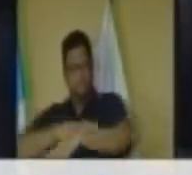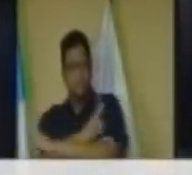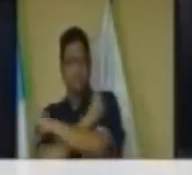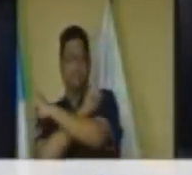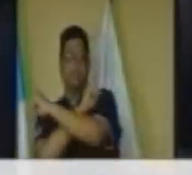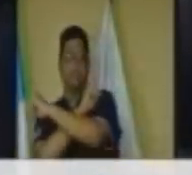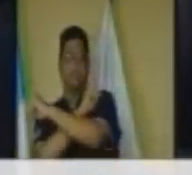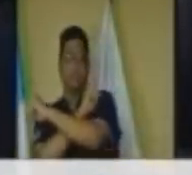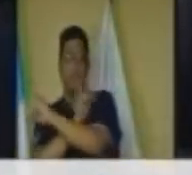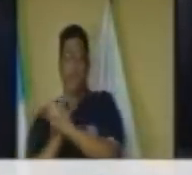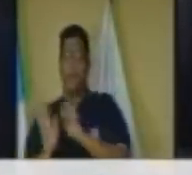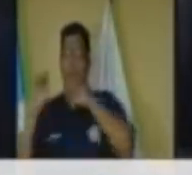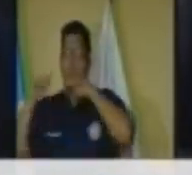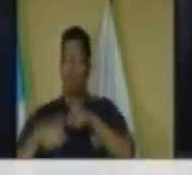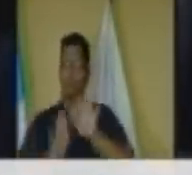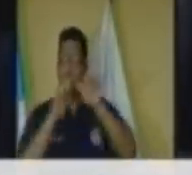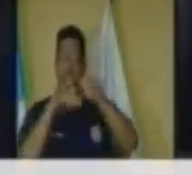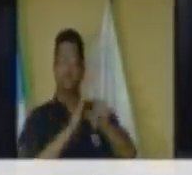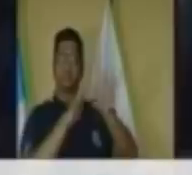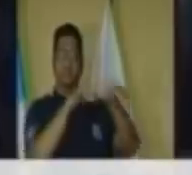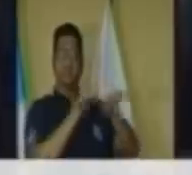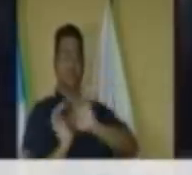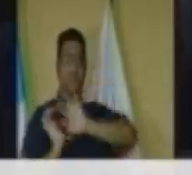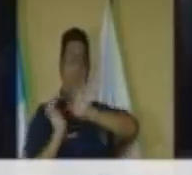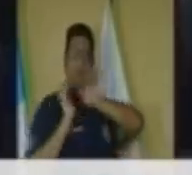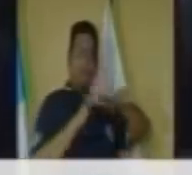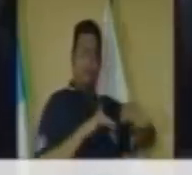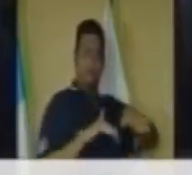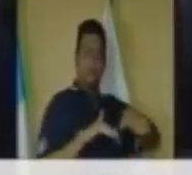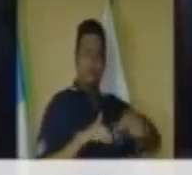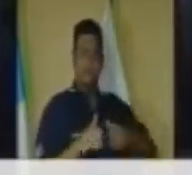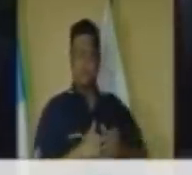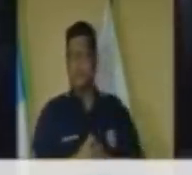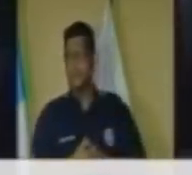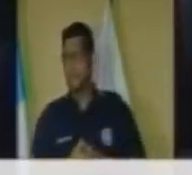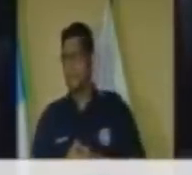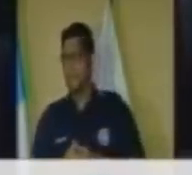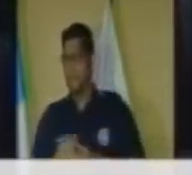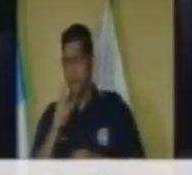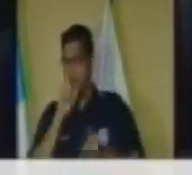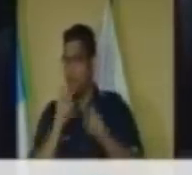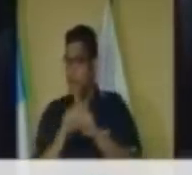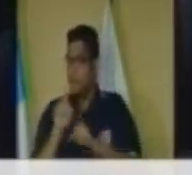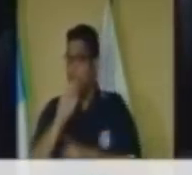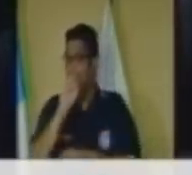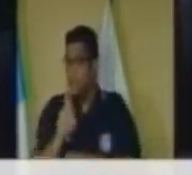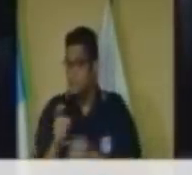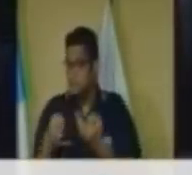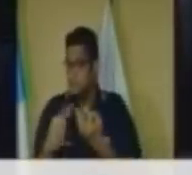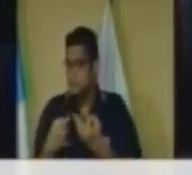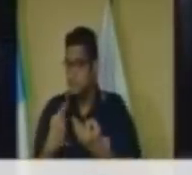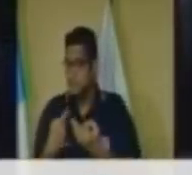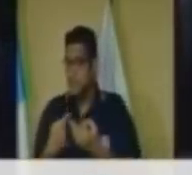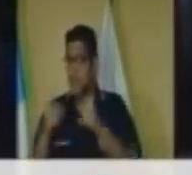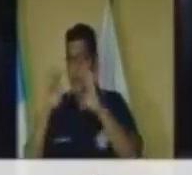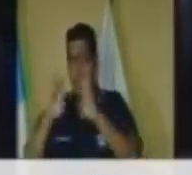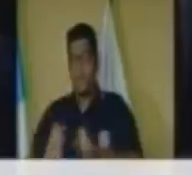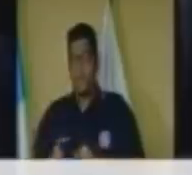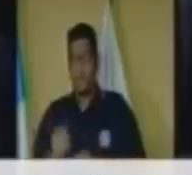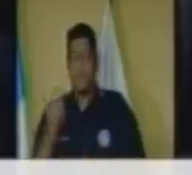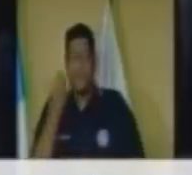cuarto o a lugares y hay aglomeraciones. Y también tercero, ¿cuál va a ser la atención a los pacientes renales que tienen